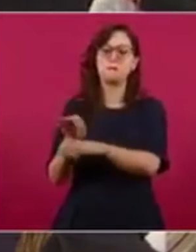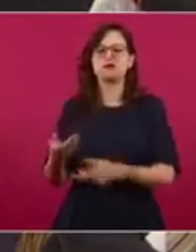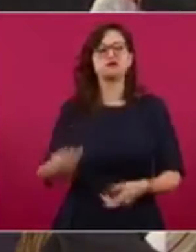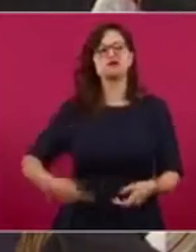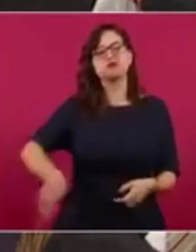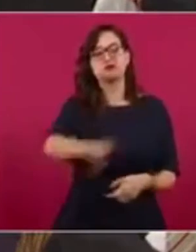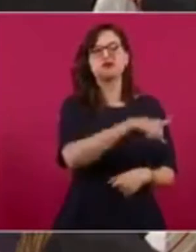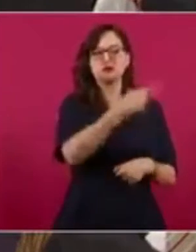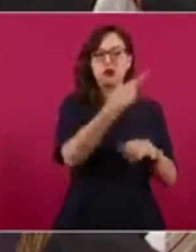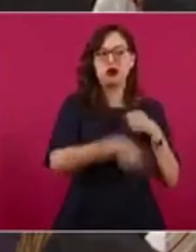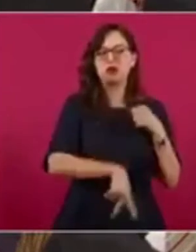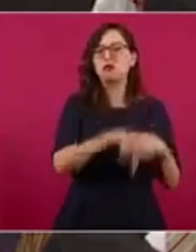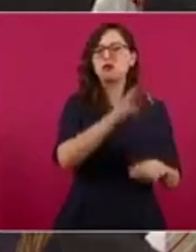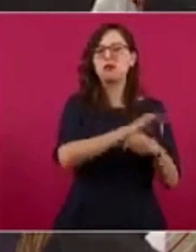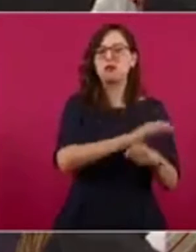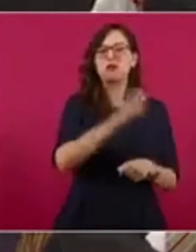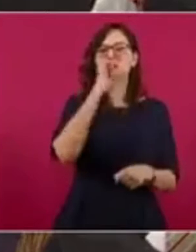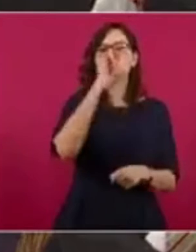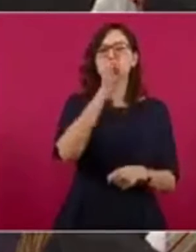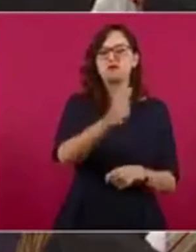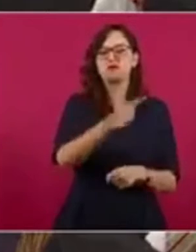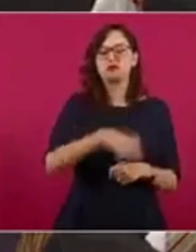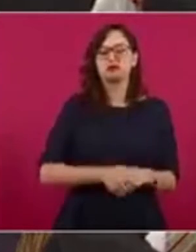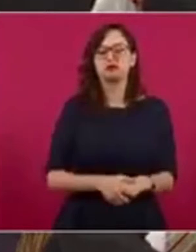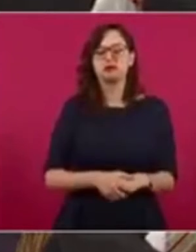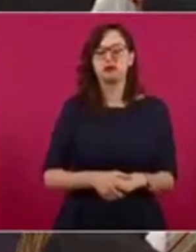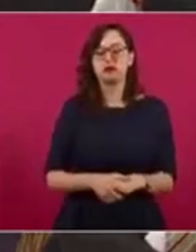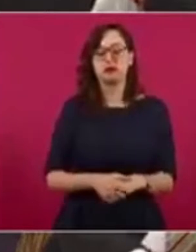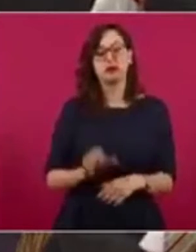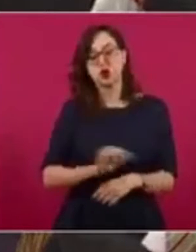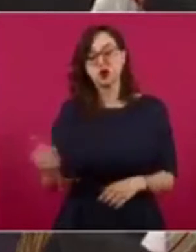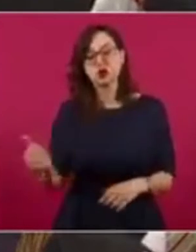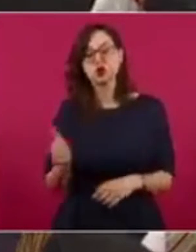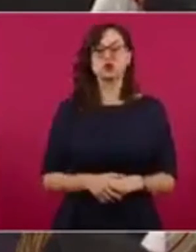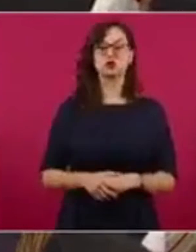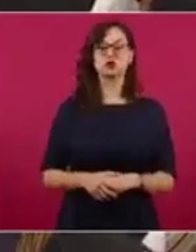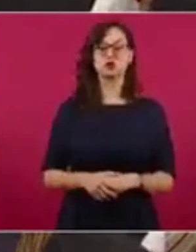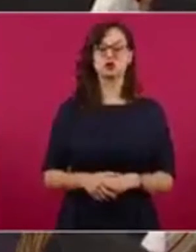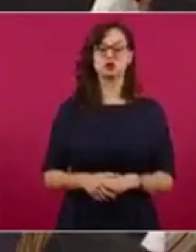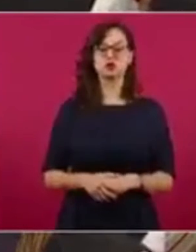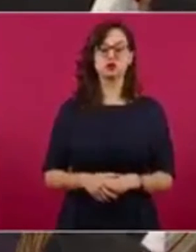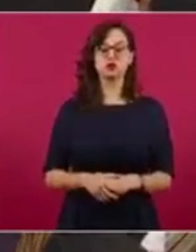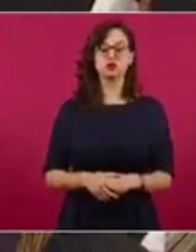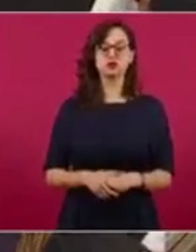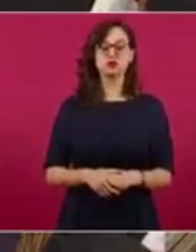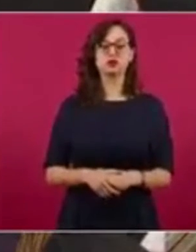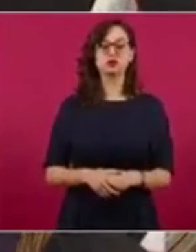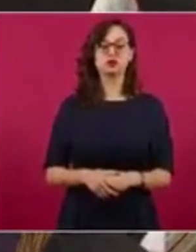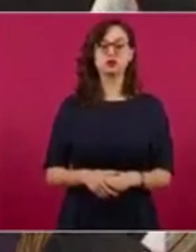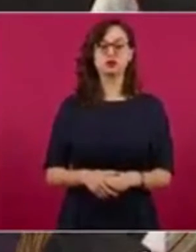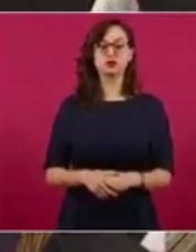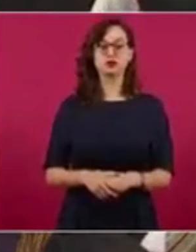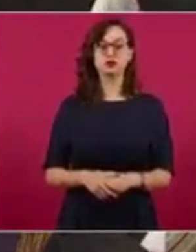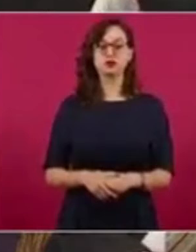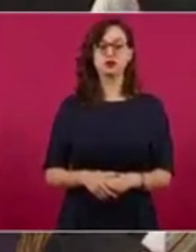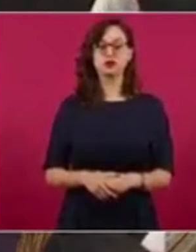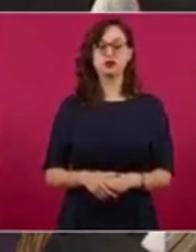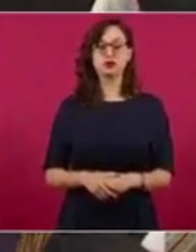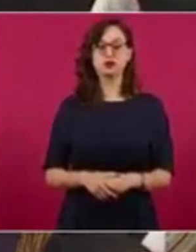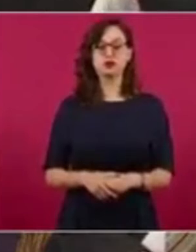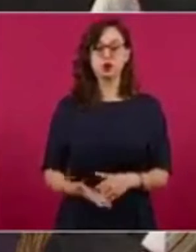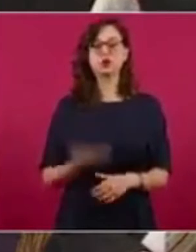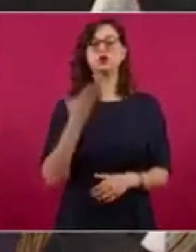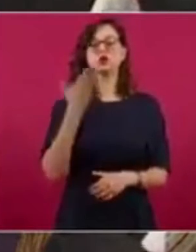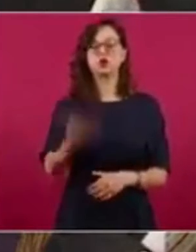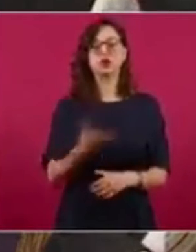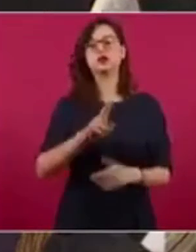están dando. La otra, para finalizar y hacer la pregunta es, ¿por qué se mantiene si usted en varias ocasiones